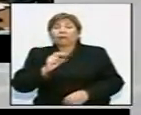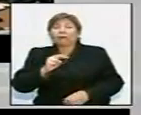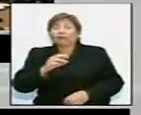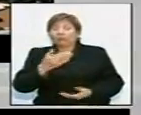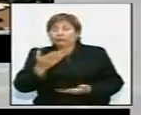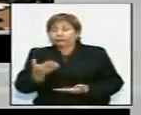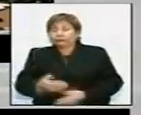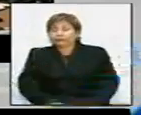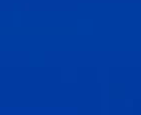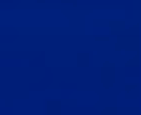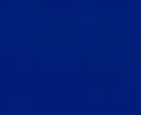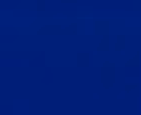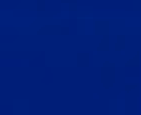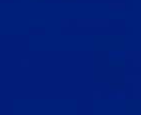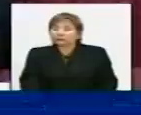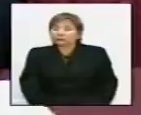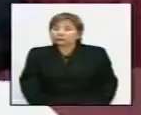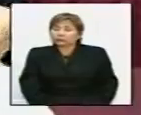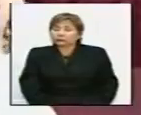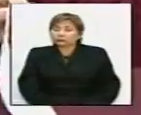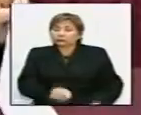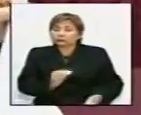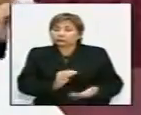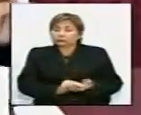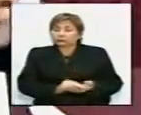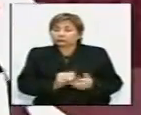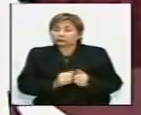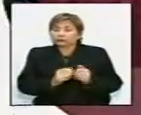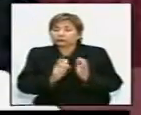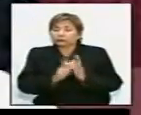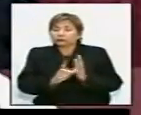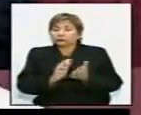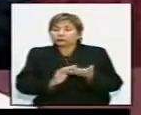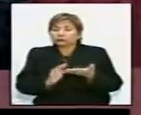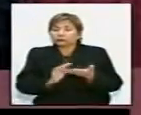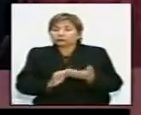Adelante. Además, con las licencias de los señores congresistas.